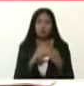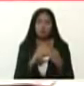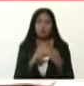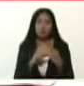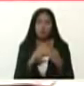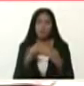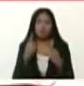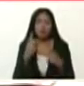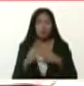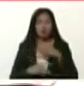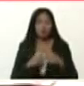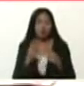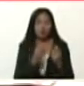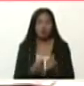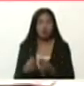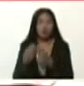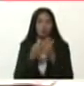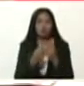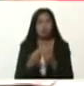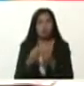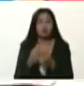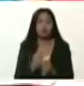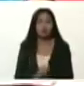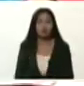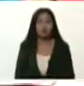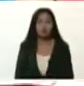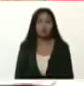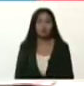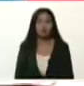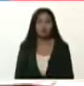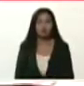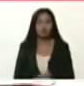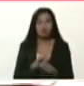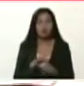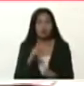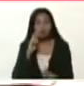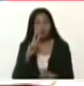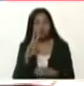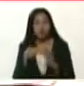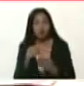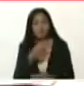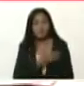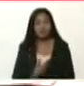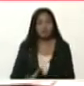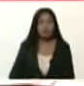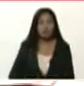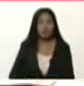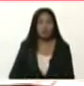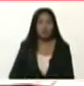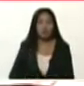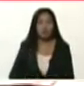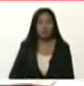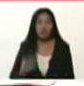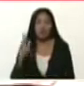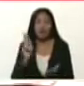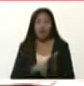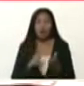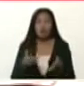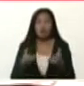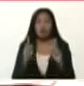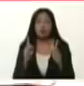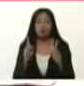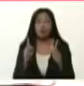prioridad productiva económica. Y se somete a consideración del ciudadano presidente de la República la aprobación